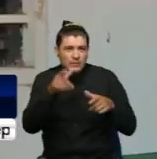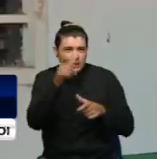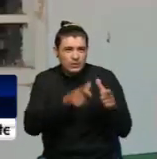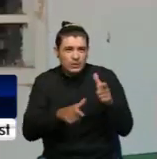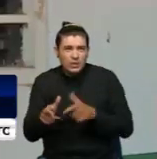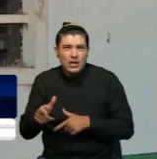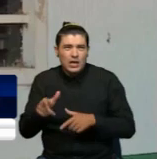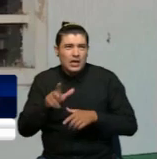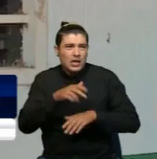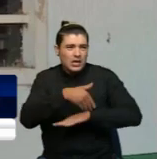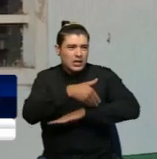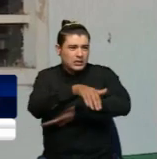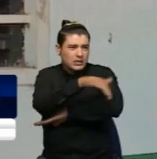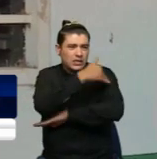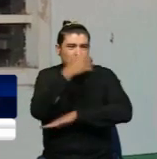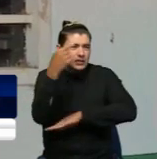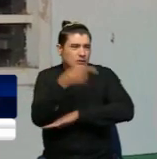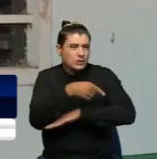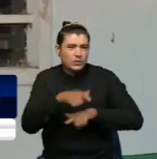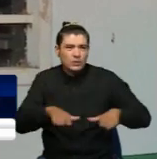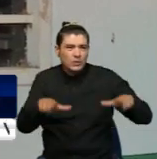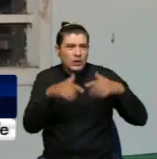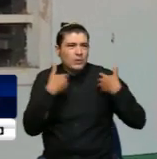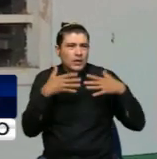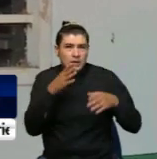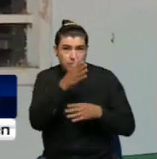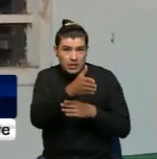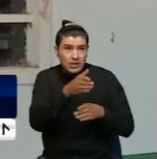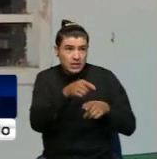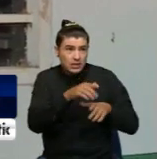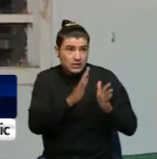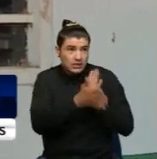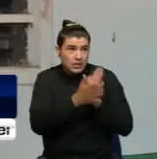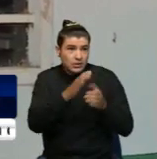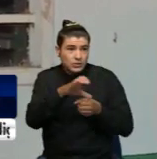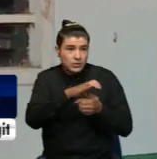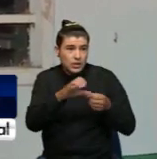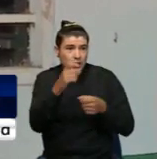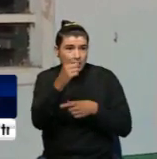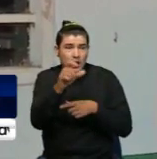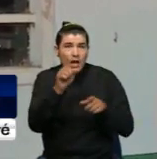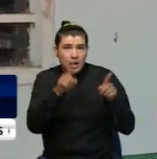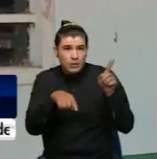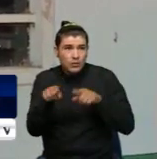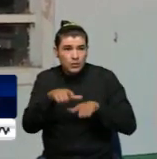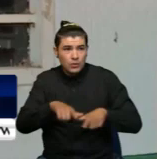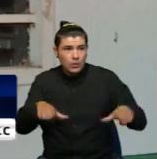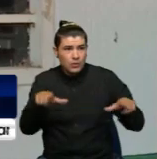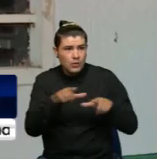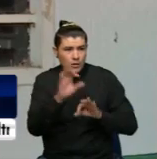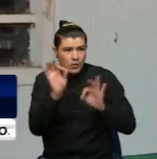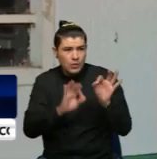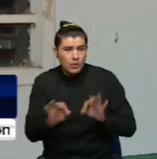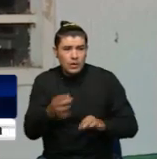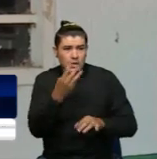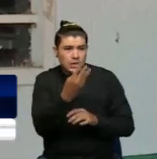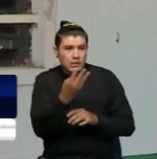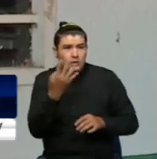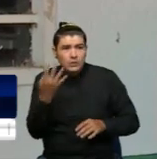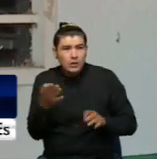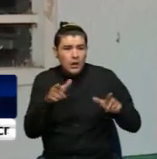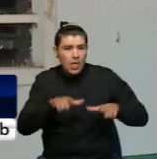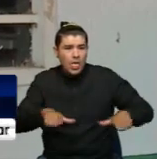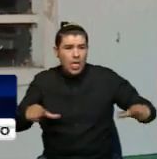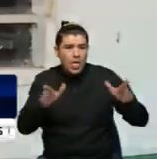cualquiera separa una esquina y en cualquier sitio usted va al centro de cúcuta ya han habido algunos sitios que los han acomodado con tres y cuatro piececitas